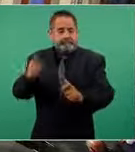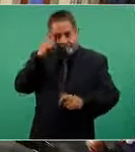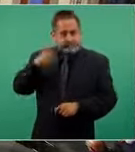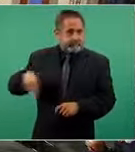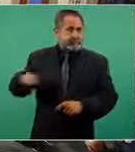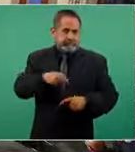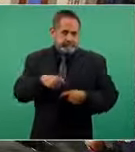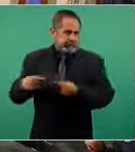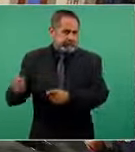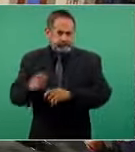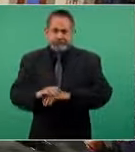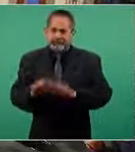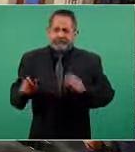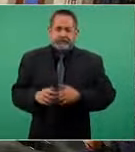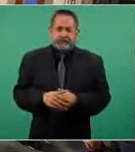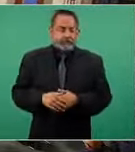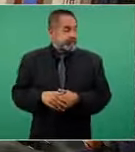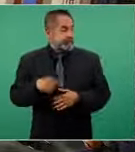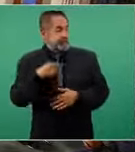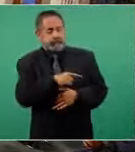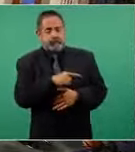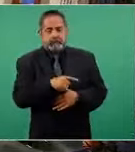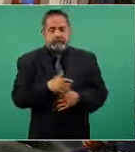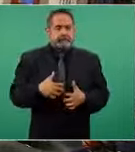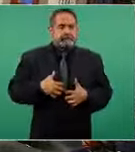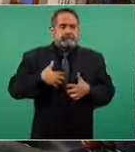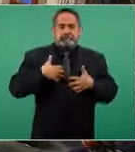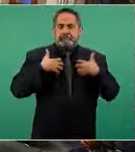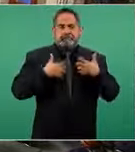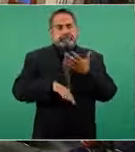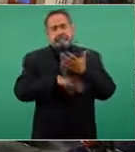pobres, pues ahora los tenemos encima.